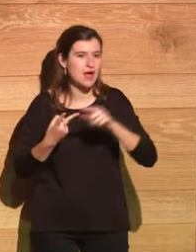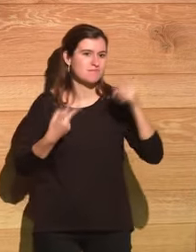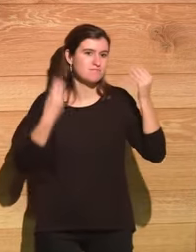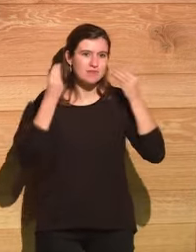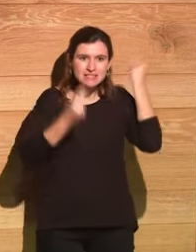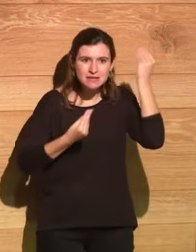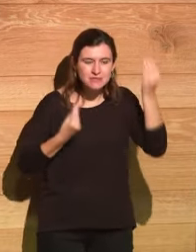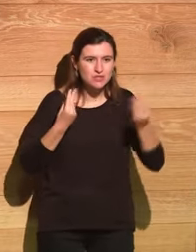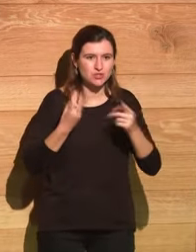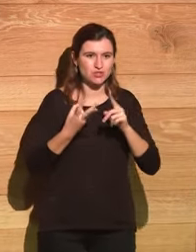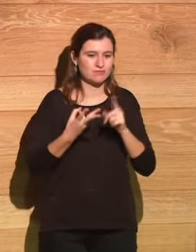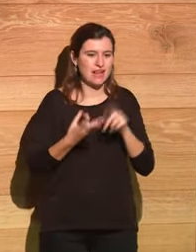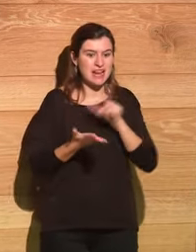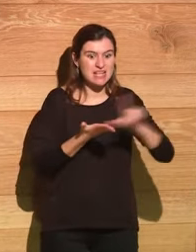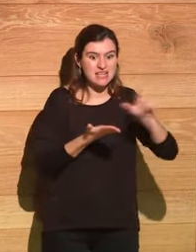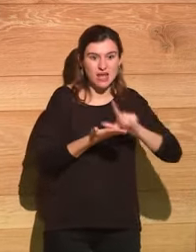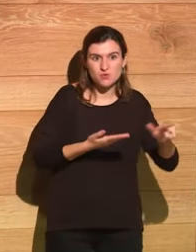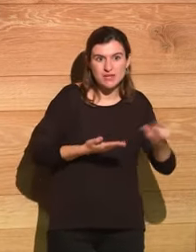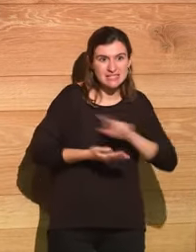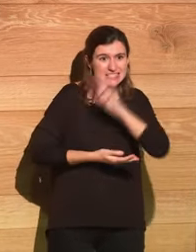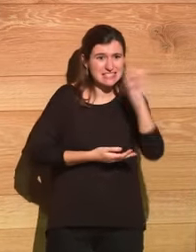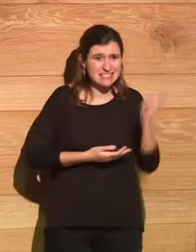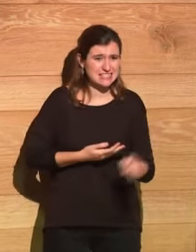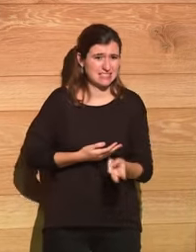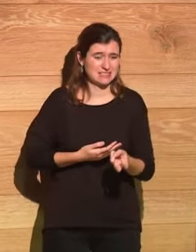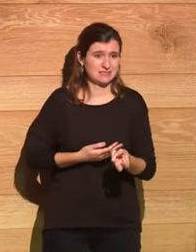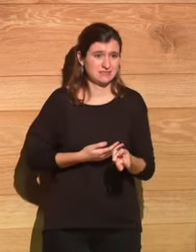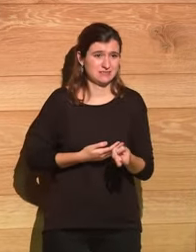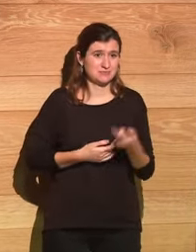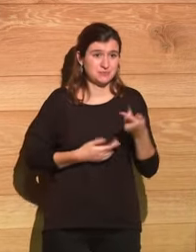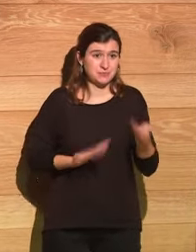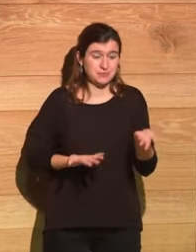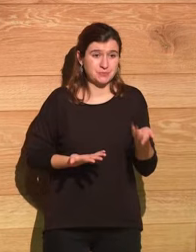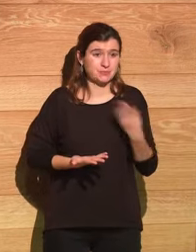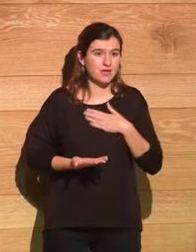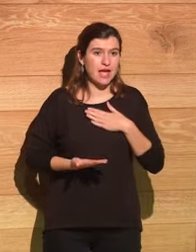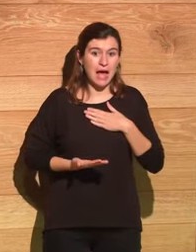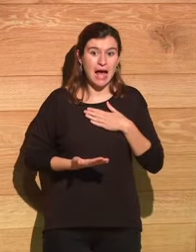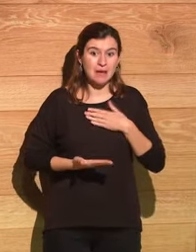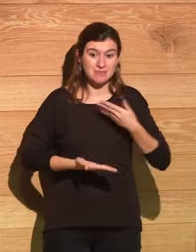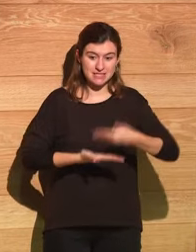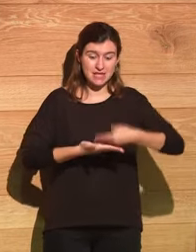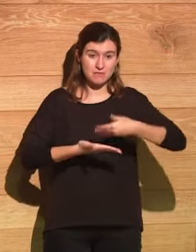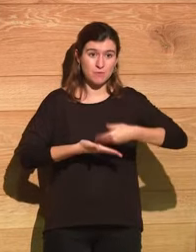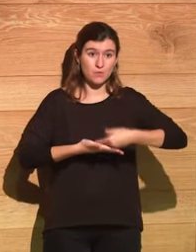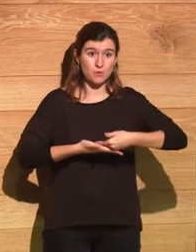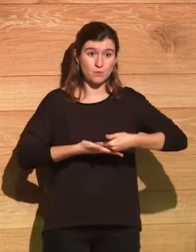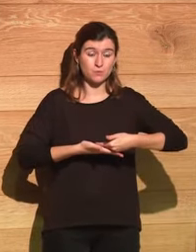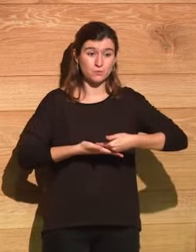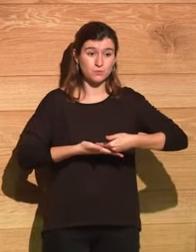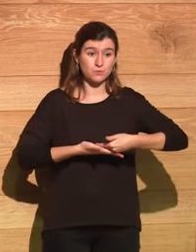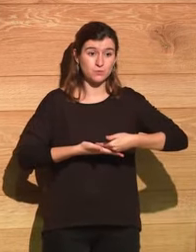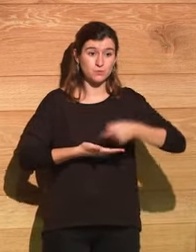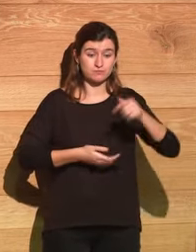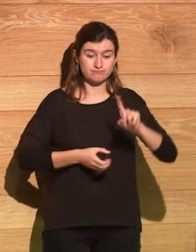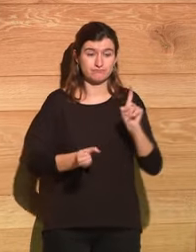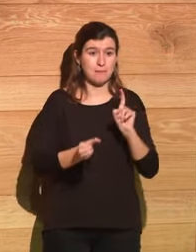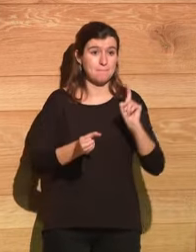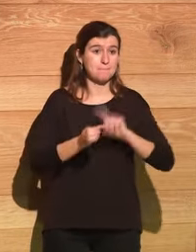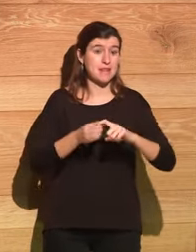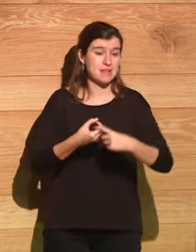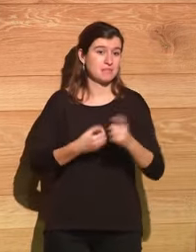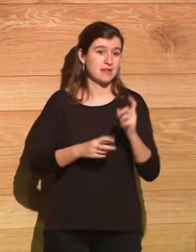pensamiento. Cuando se me propuso el participar aquí en ayudarle a Alejandro